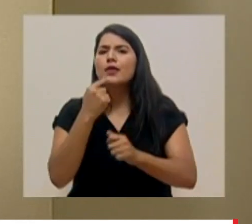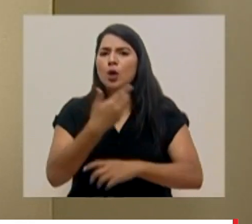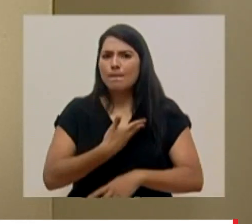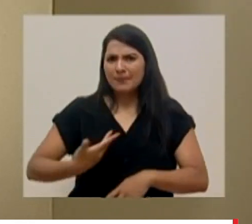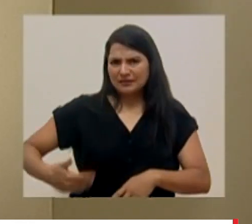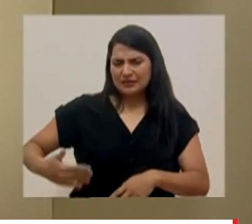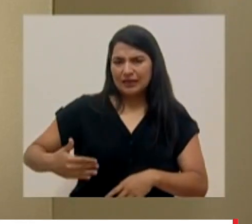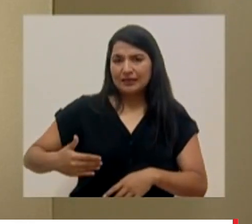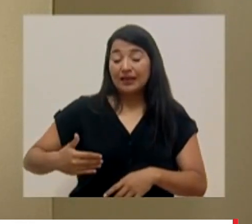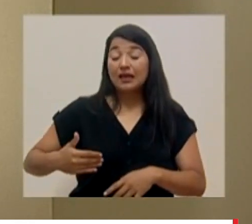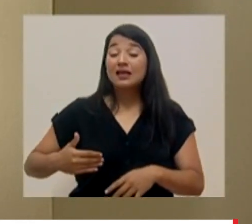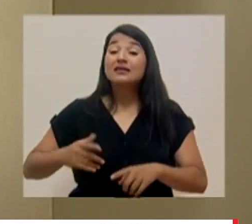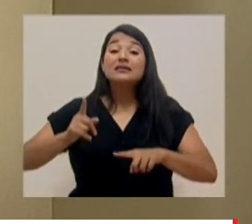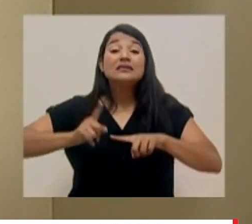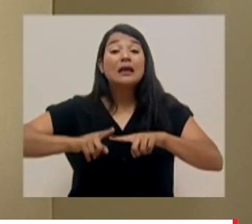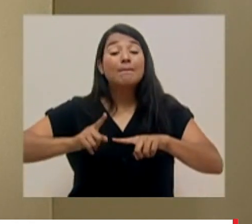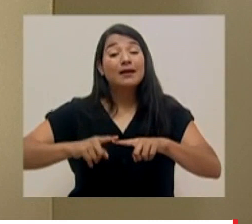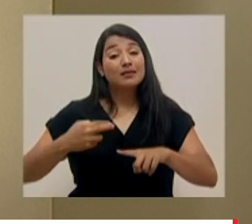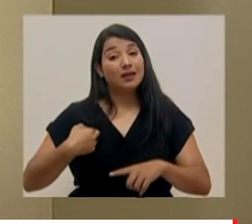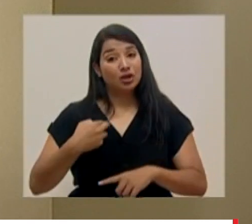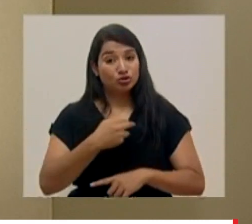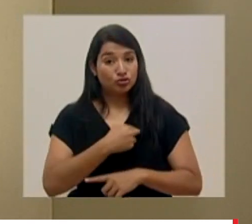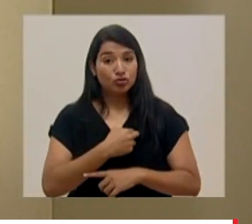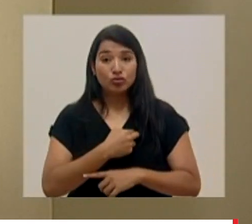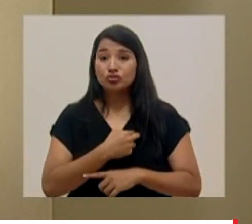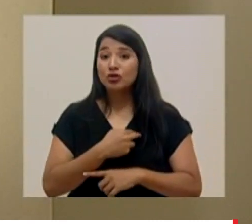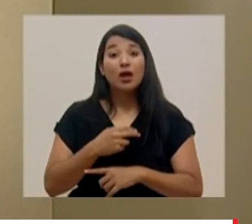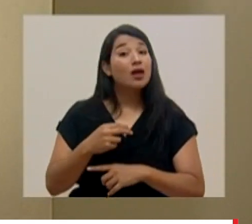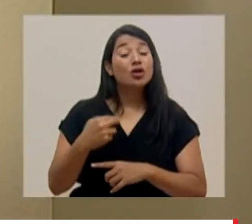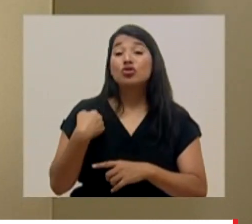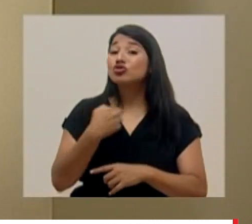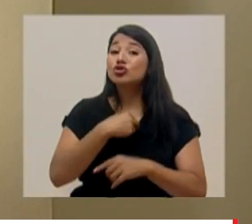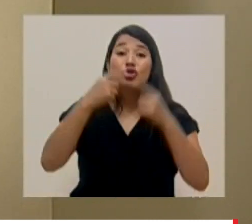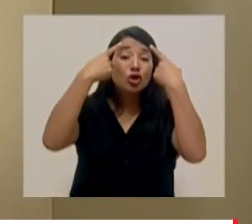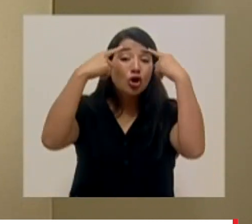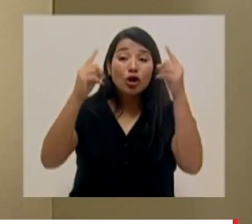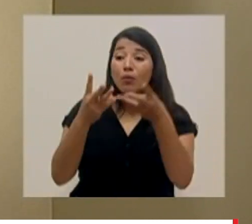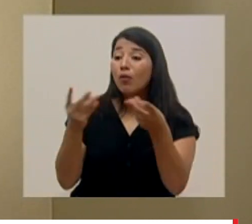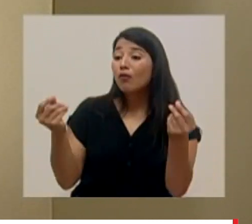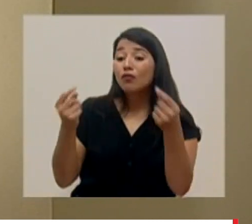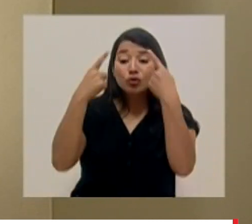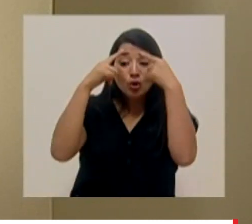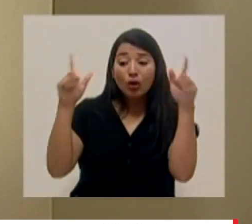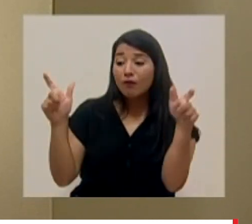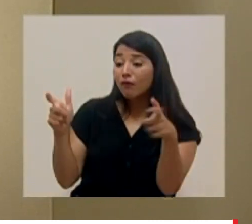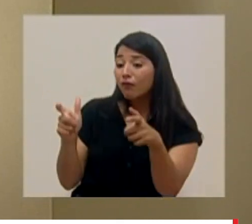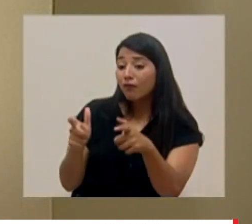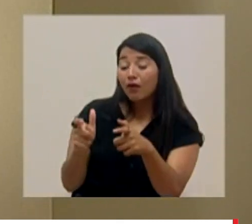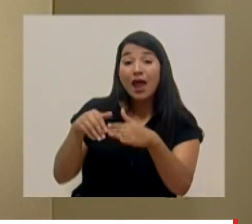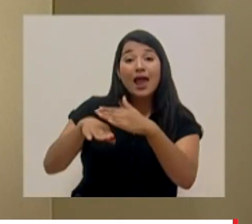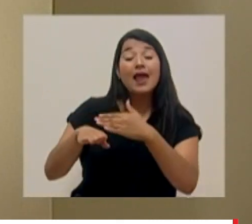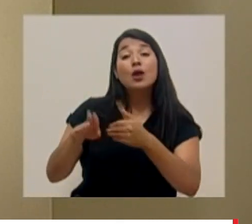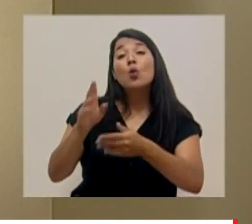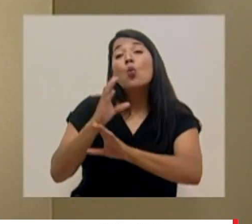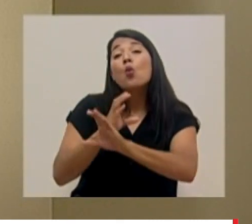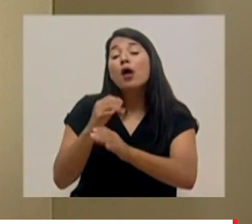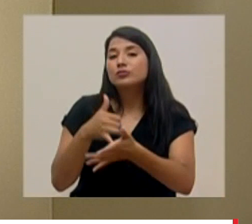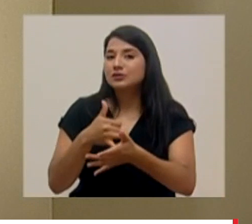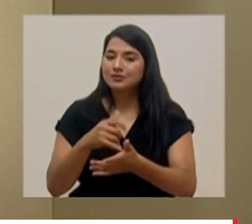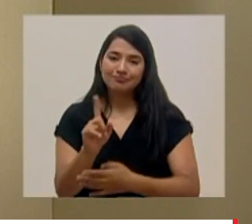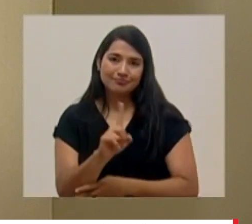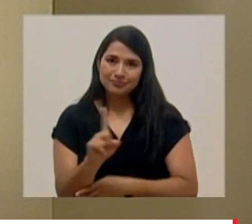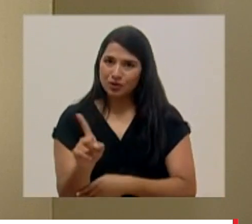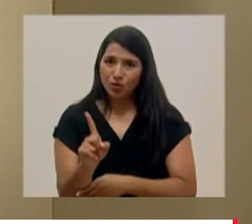tiempo, está en nuestras manos. La batalla no se gana en las UCIs. El 50% de las personas que ingresan a las UCIs por